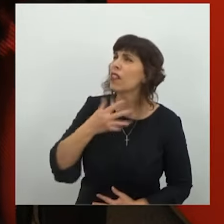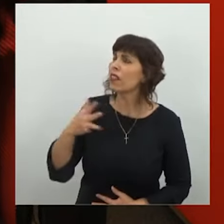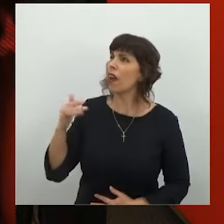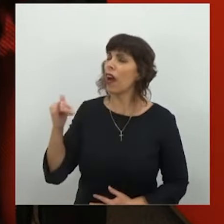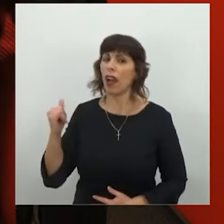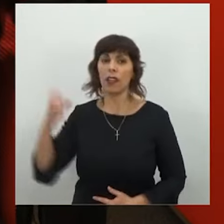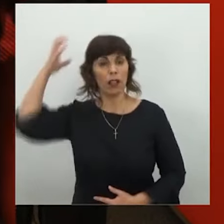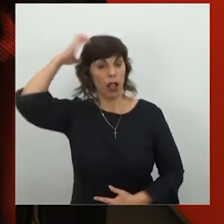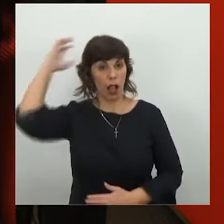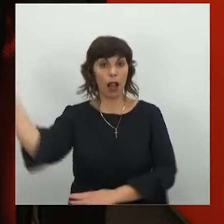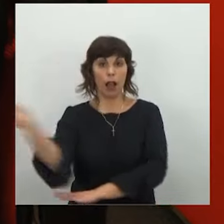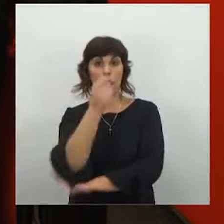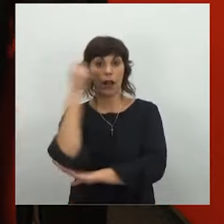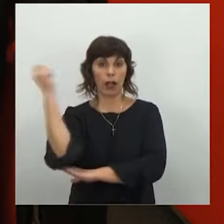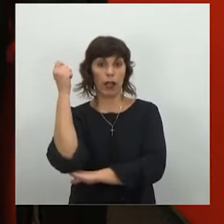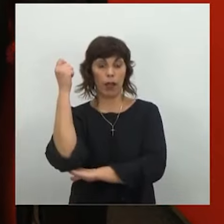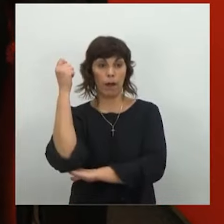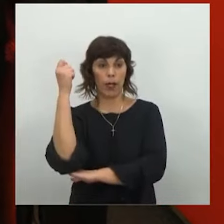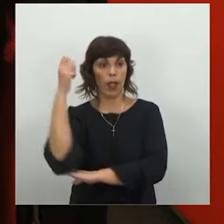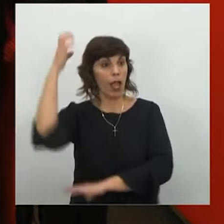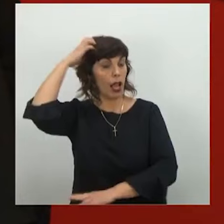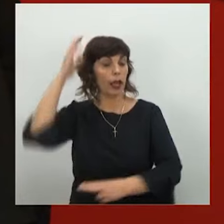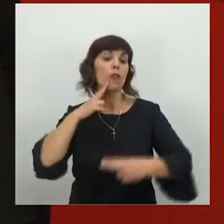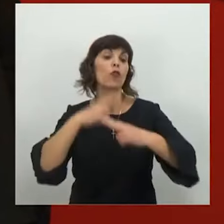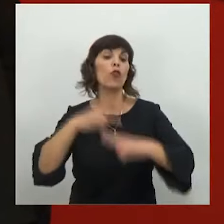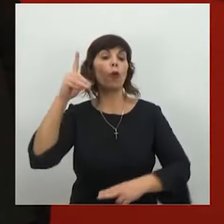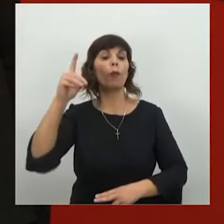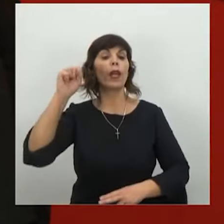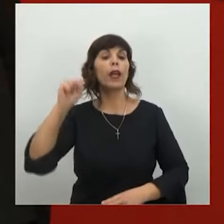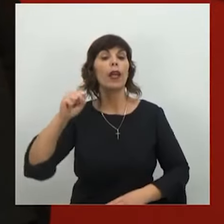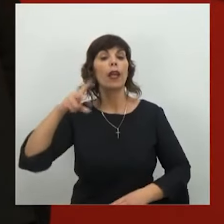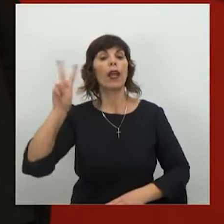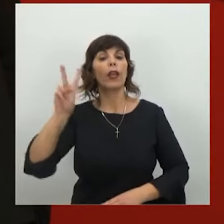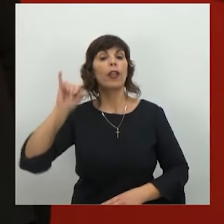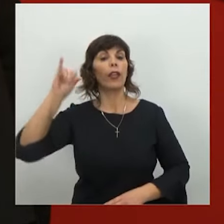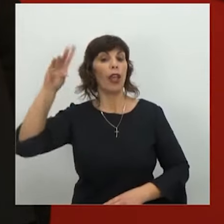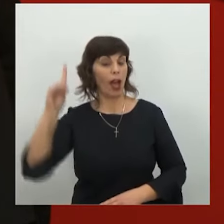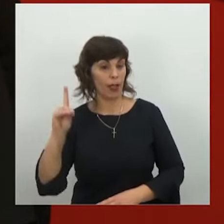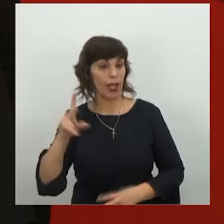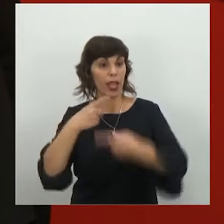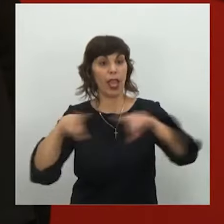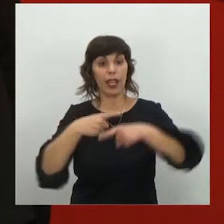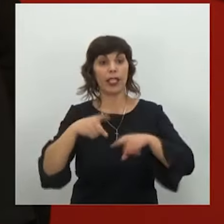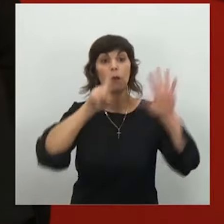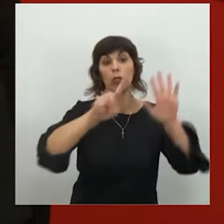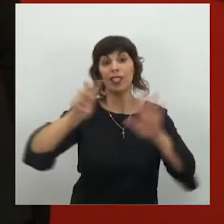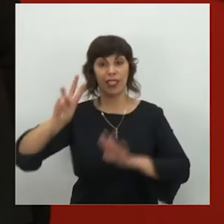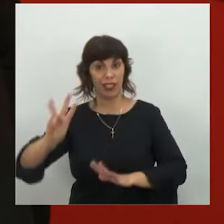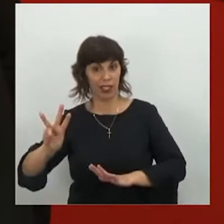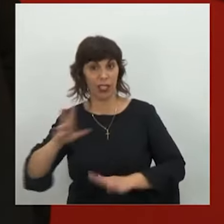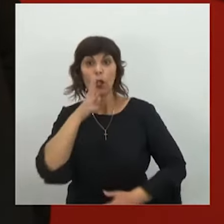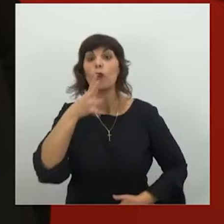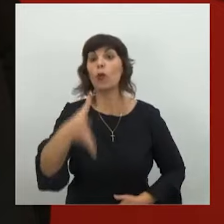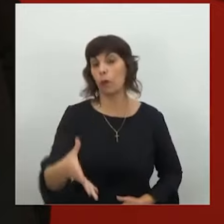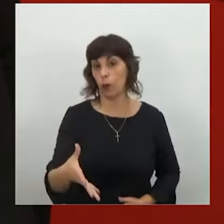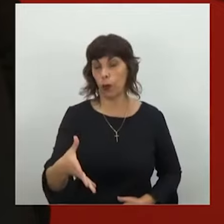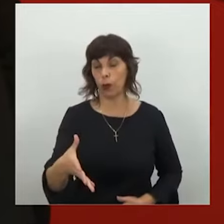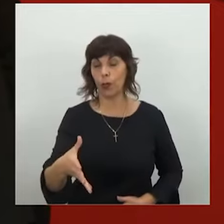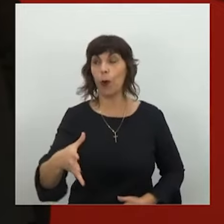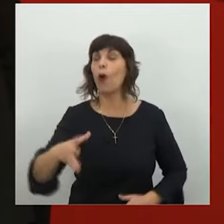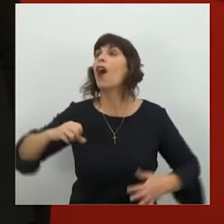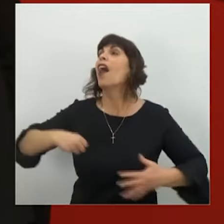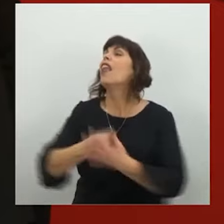David en el Salmo 63. Porque tu gracia, dice literalmente en hebreo, es